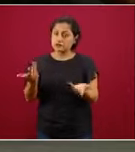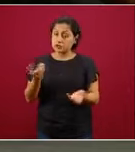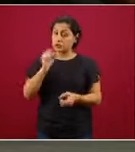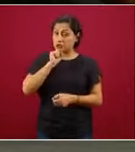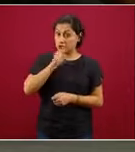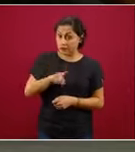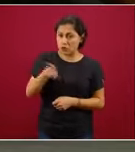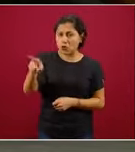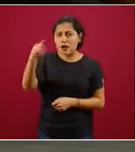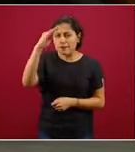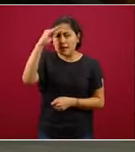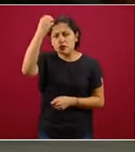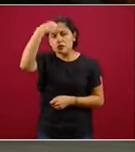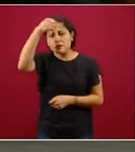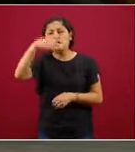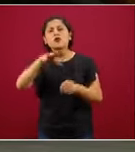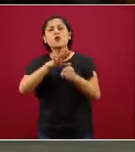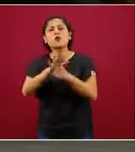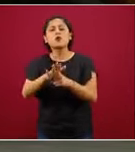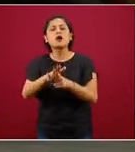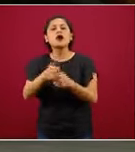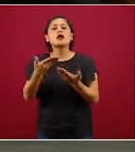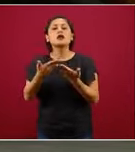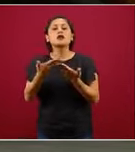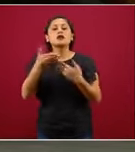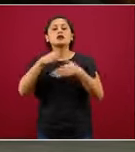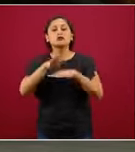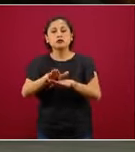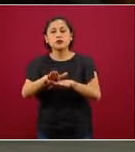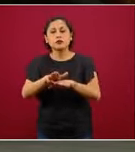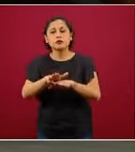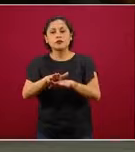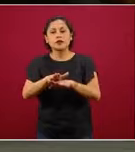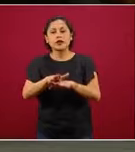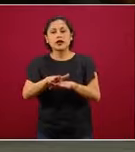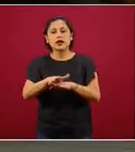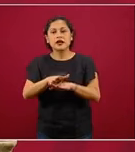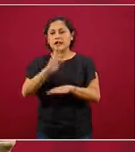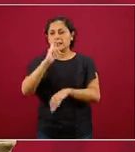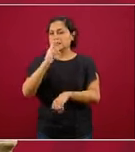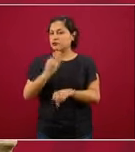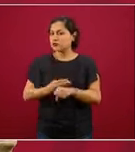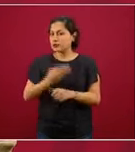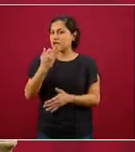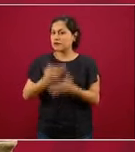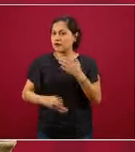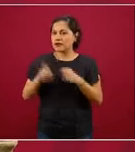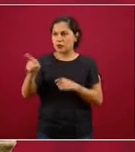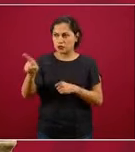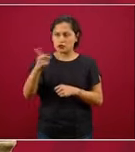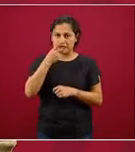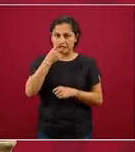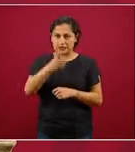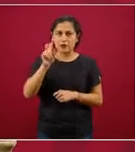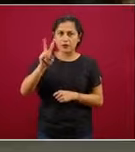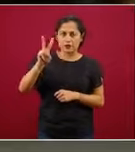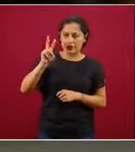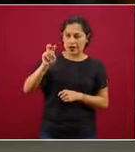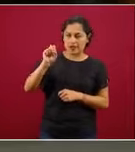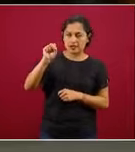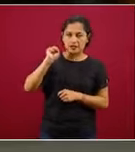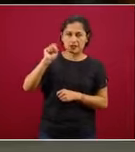sigue dándose a lo largo de esta semana? Lo llamó el fin de semana, hizo el llamado, viernes, sábado y domingo, no